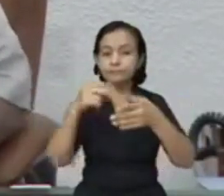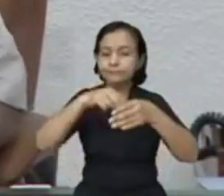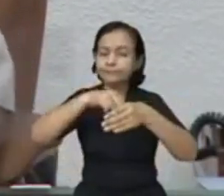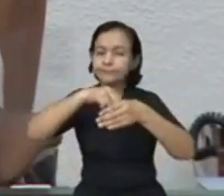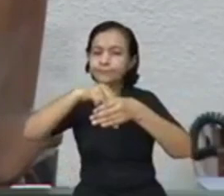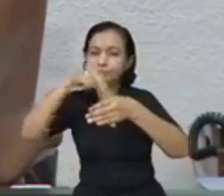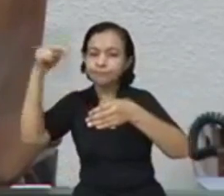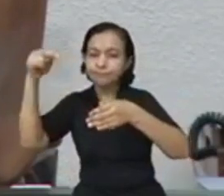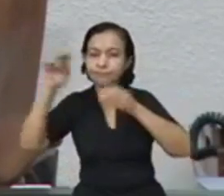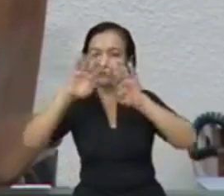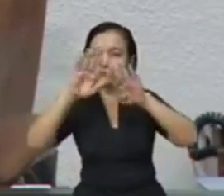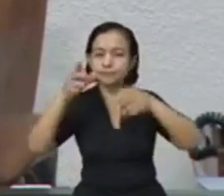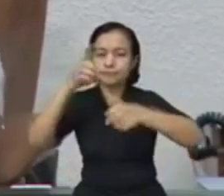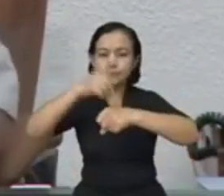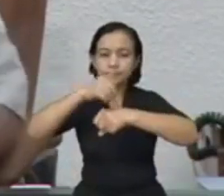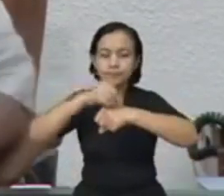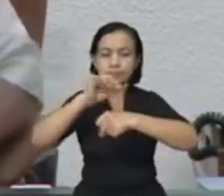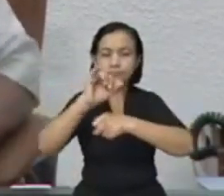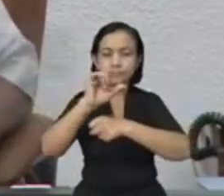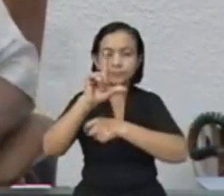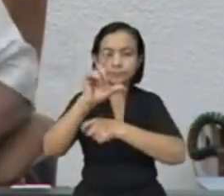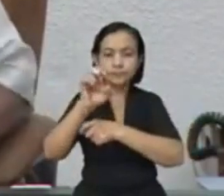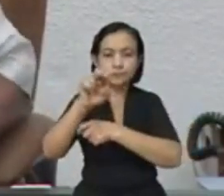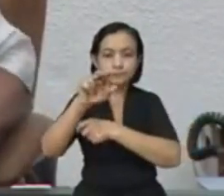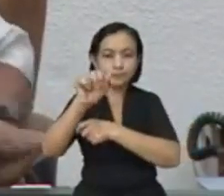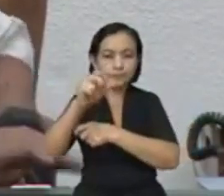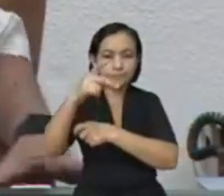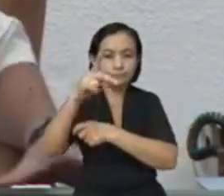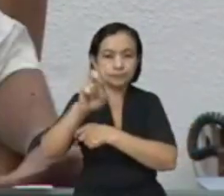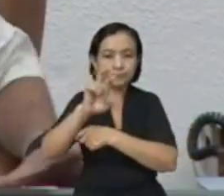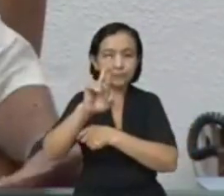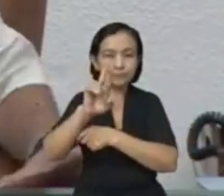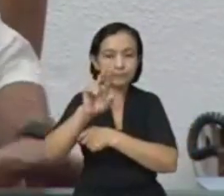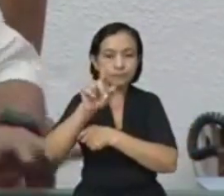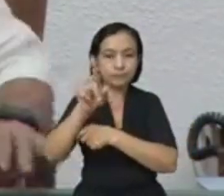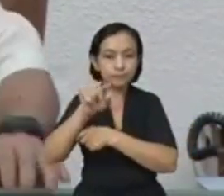renuncia de la doctora Ileana Pérez.